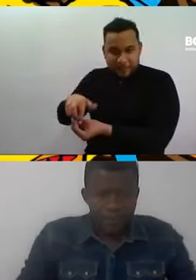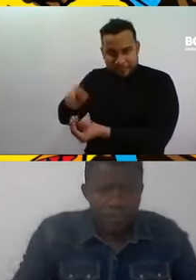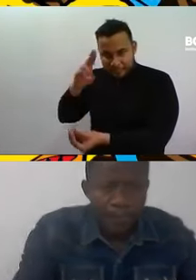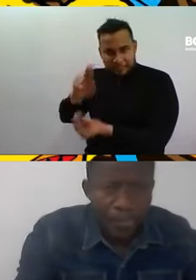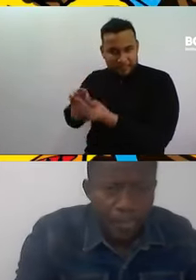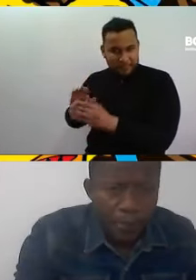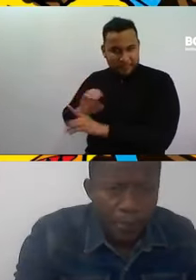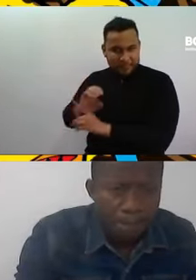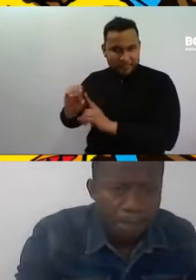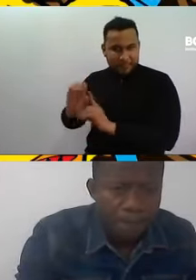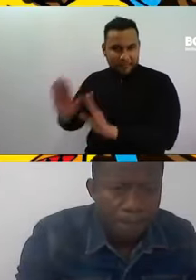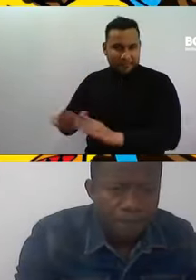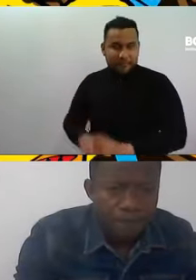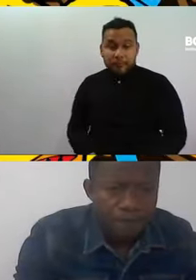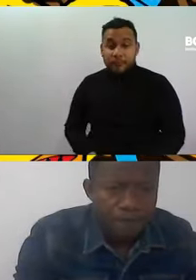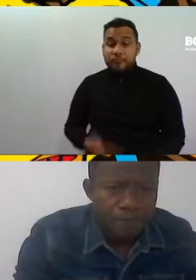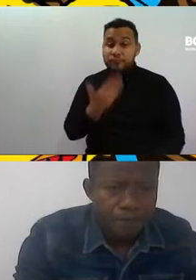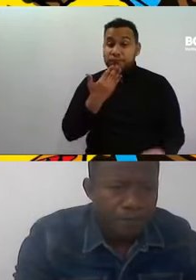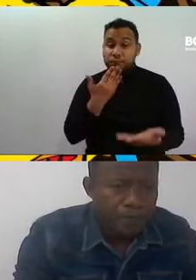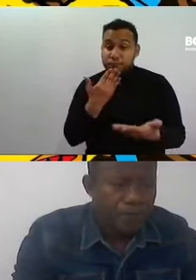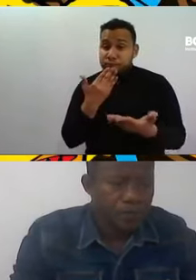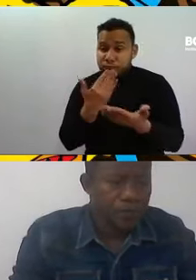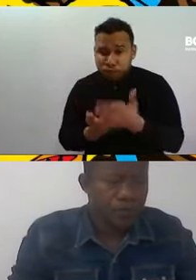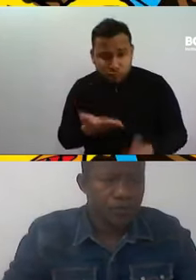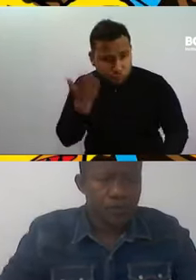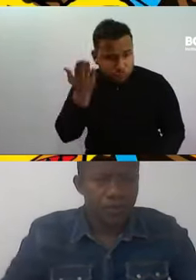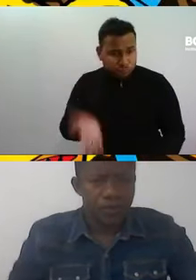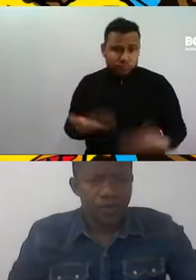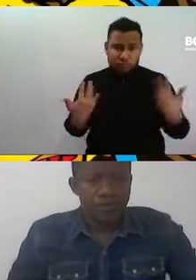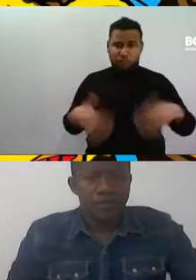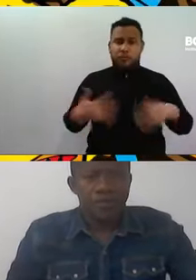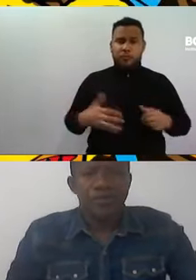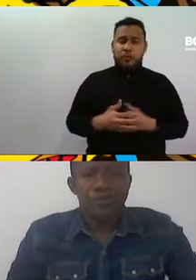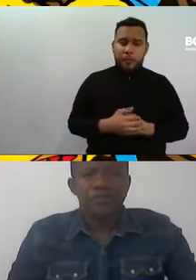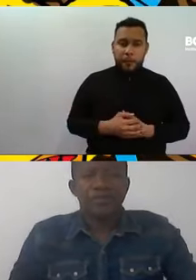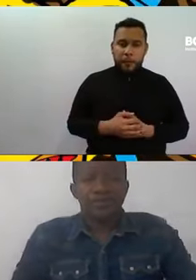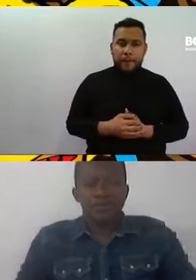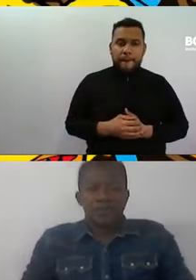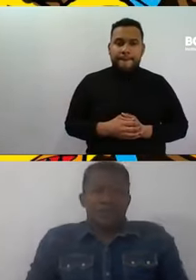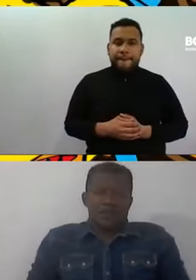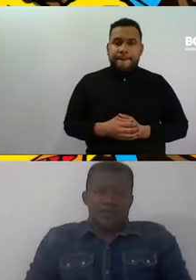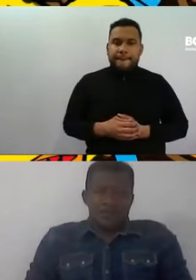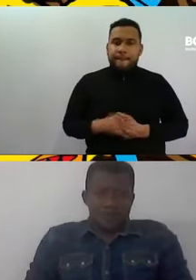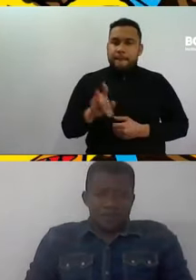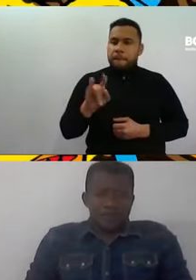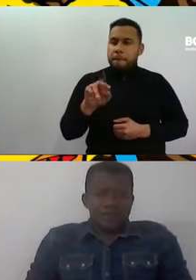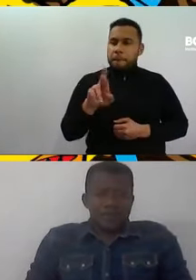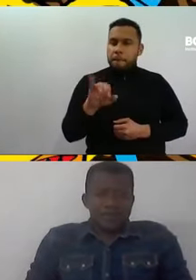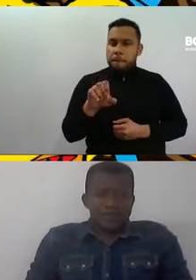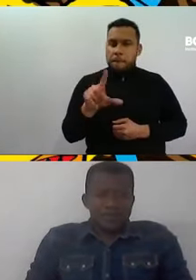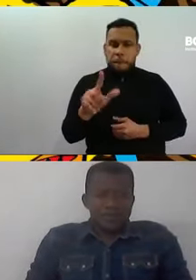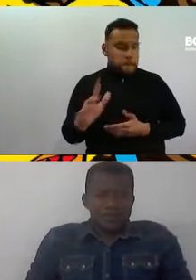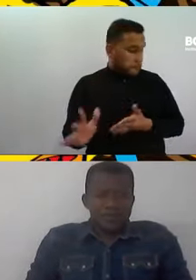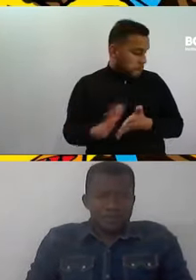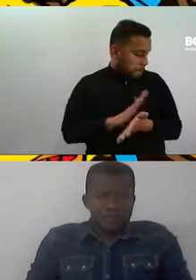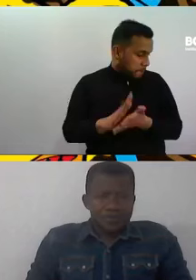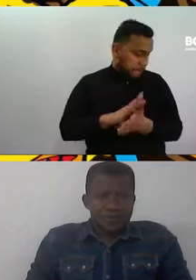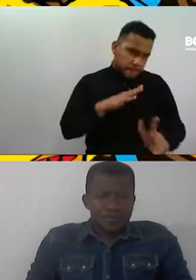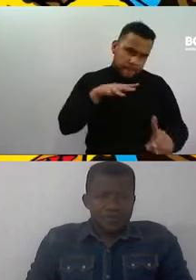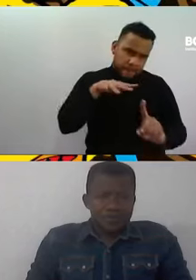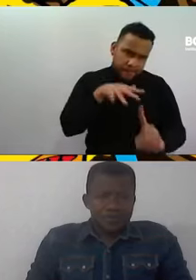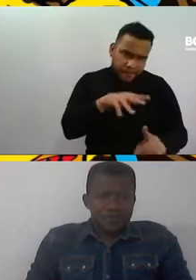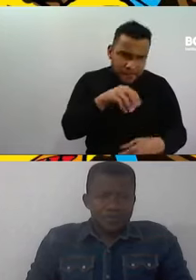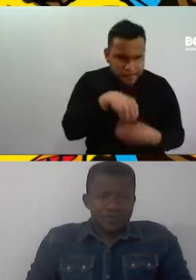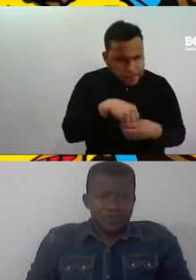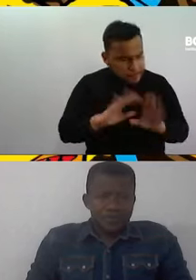Sinahue, Ubunga, gracias, maestra Uriel. ¿Qué incidencia tiene esa literatura en